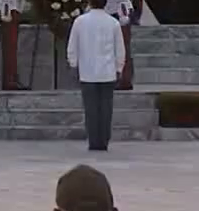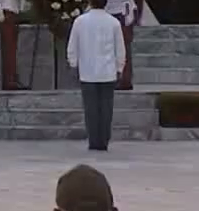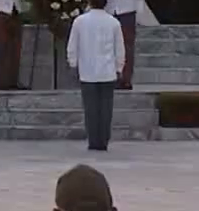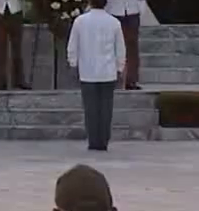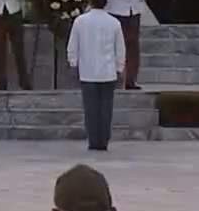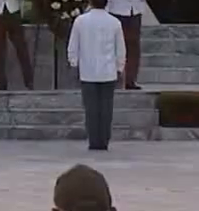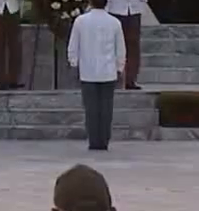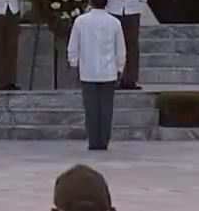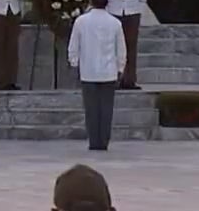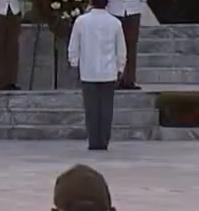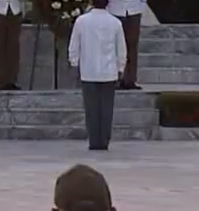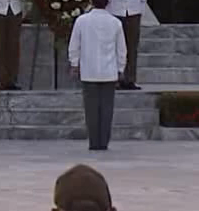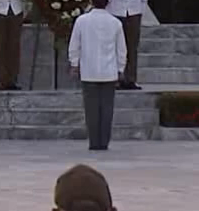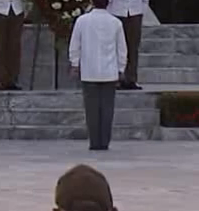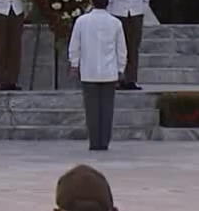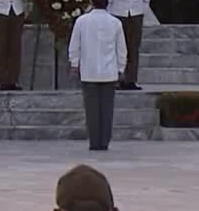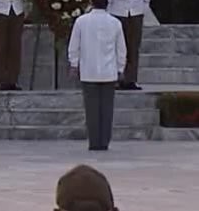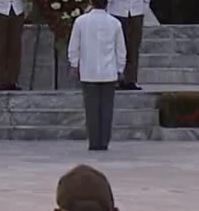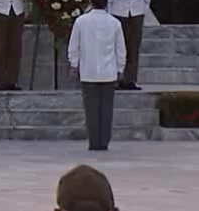¡Firme!